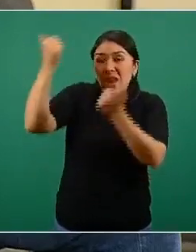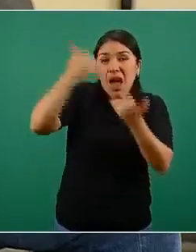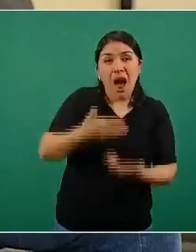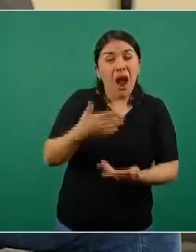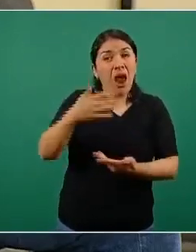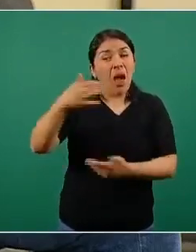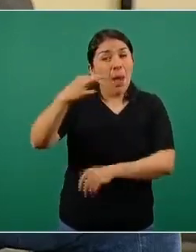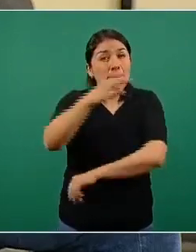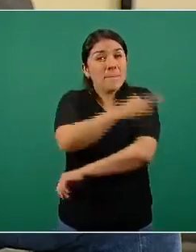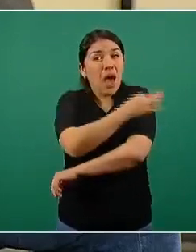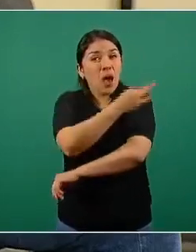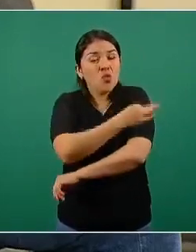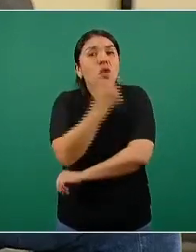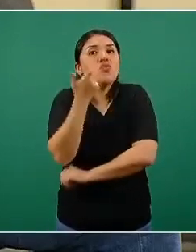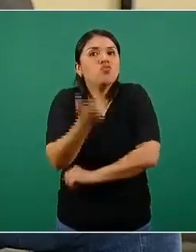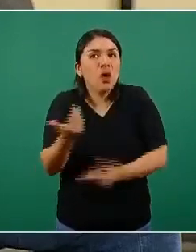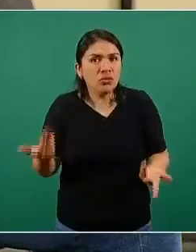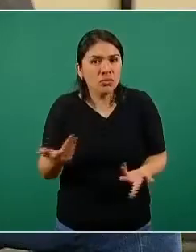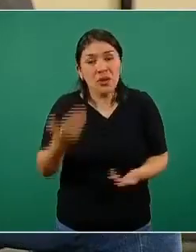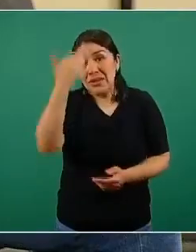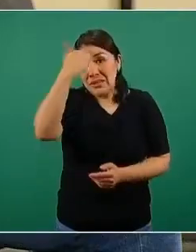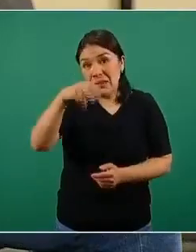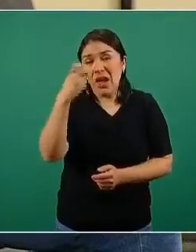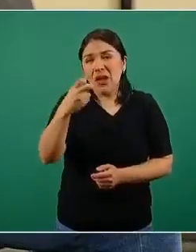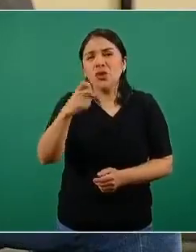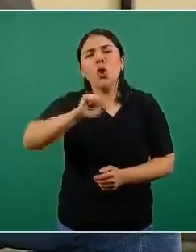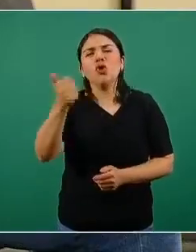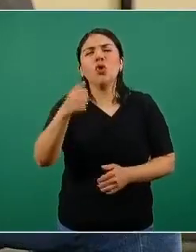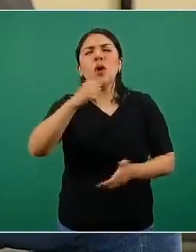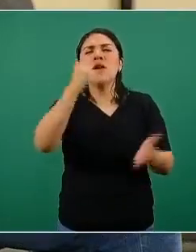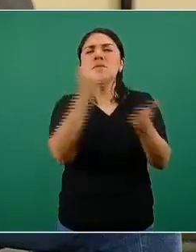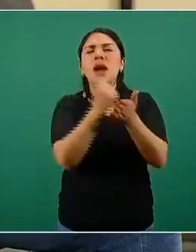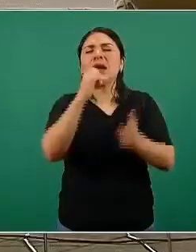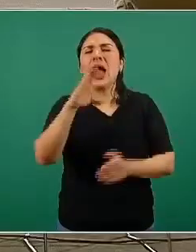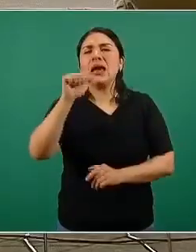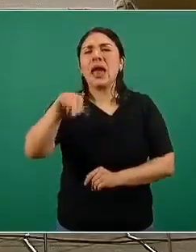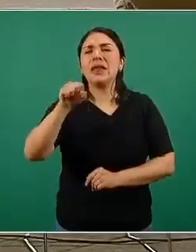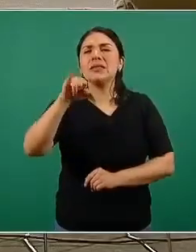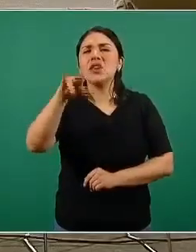vacuna y saber el estatus de la vacuna de CanSino, por favor.